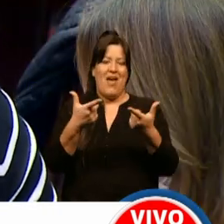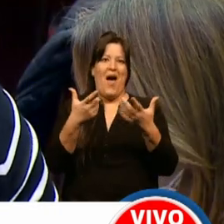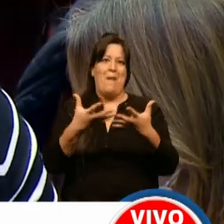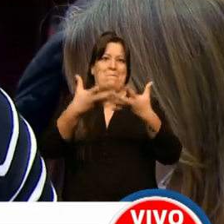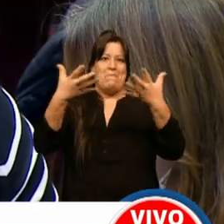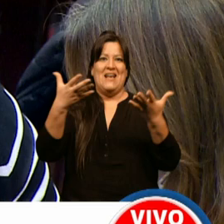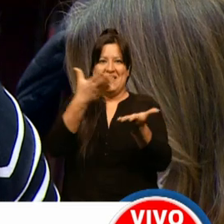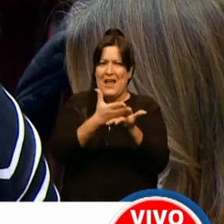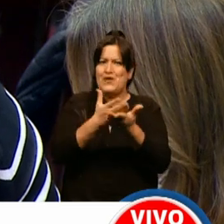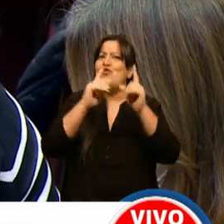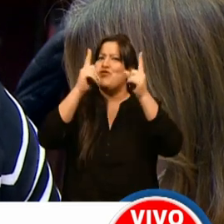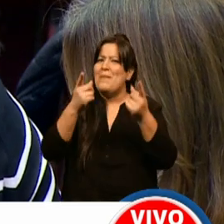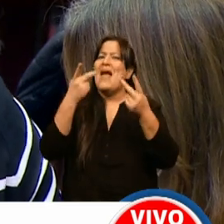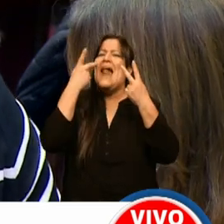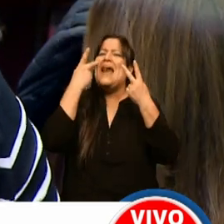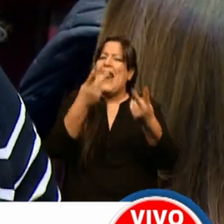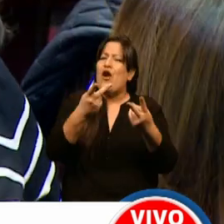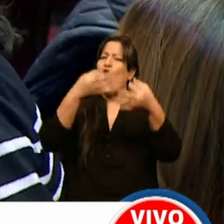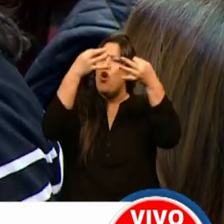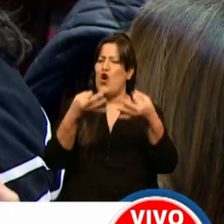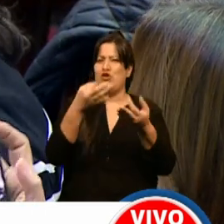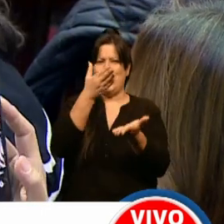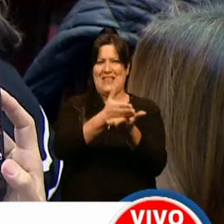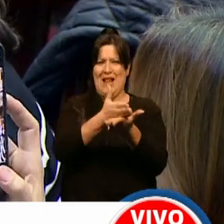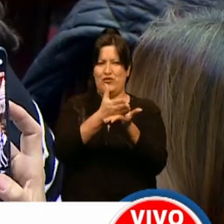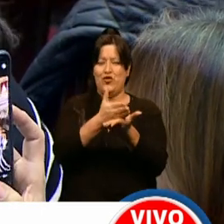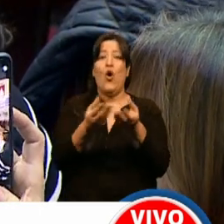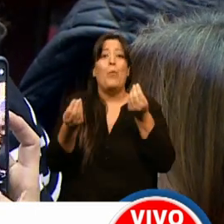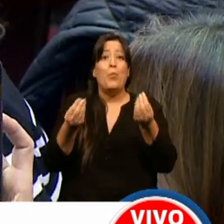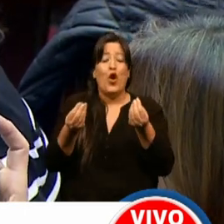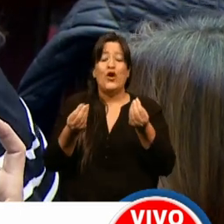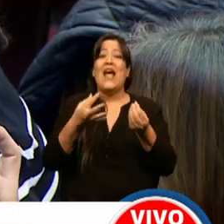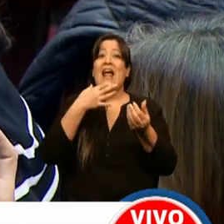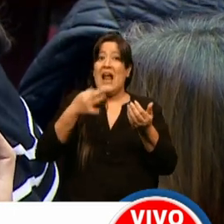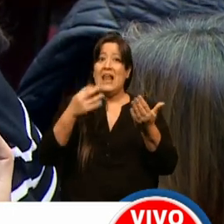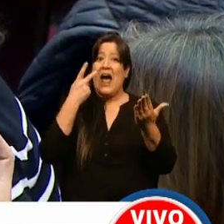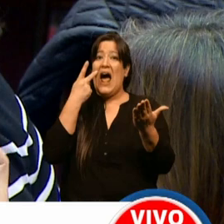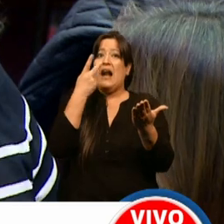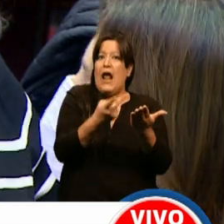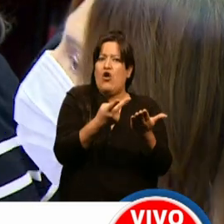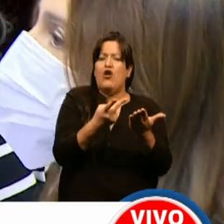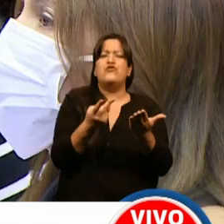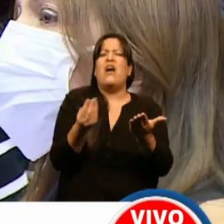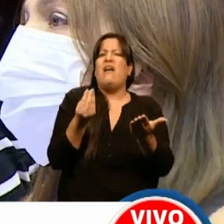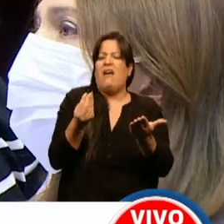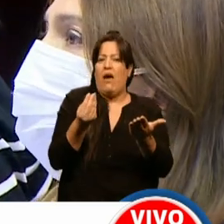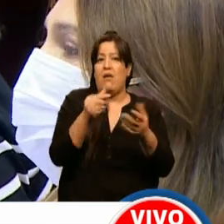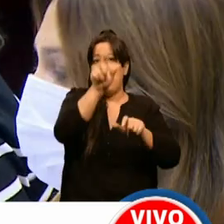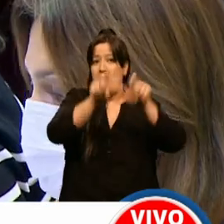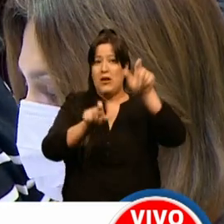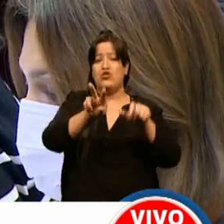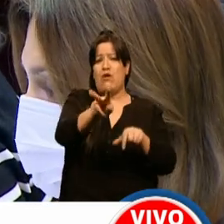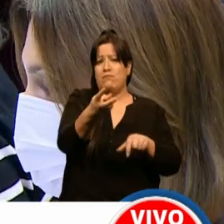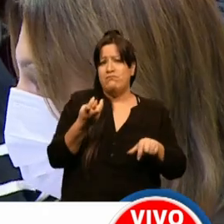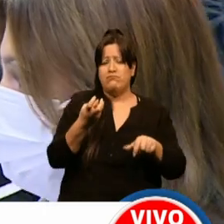reconocimiento de derechos diría más bien porque en realidad es reconocer que las personas travestis y